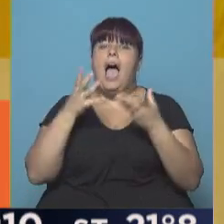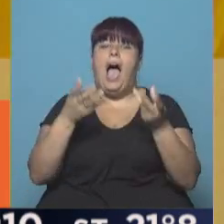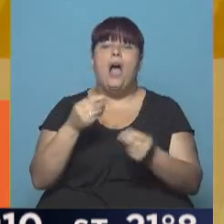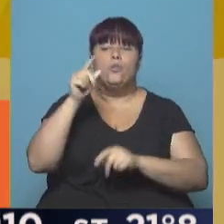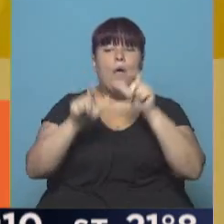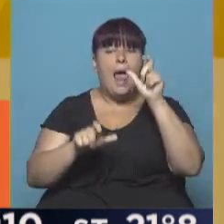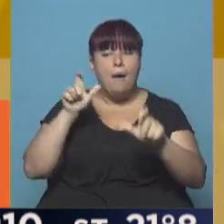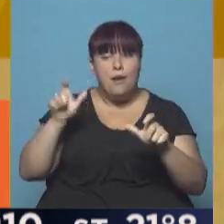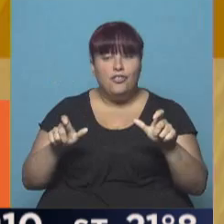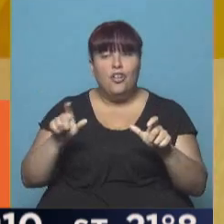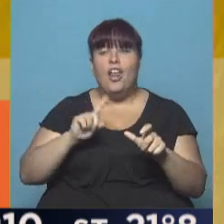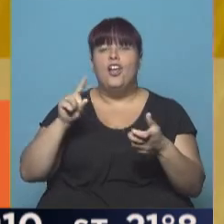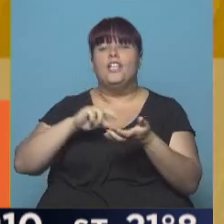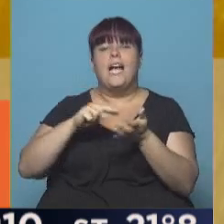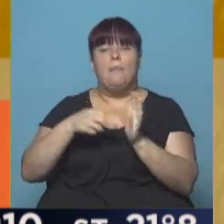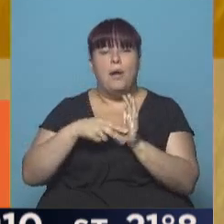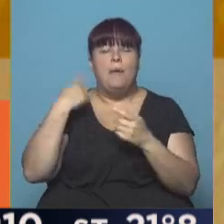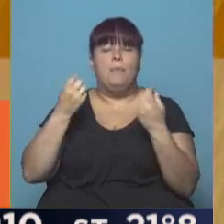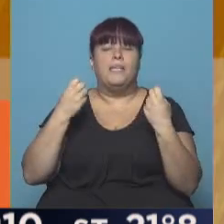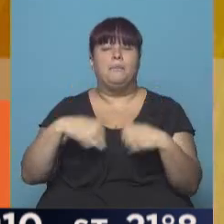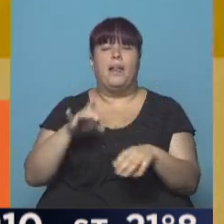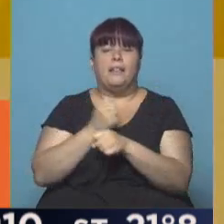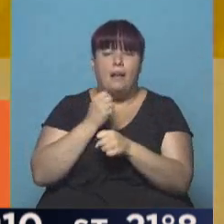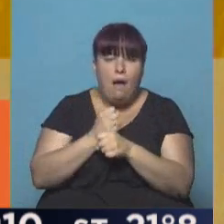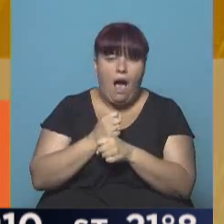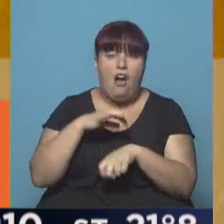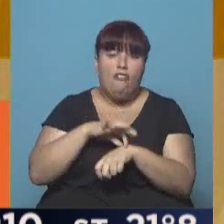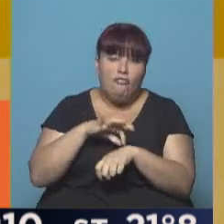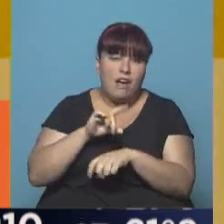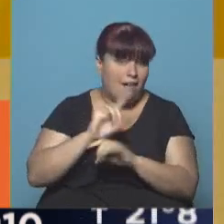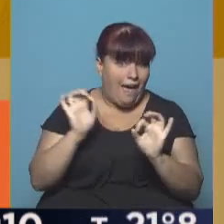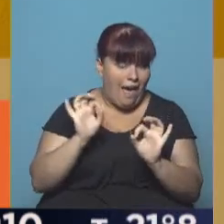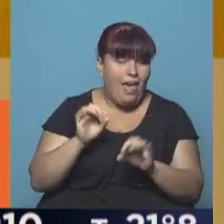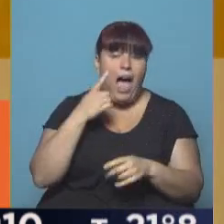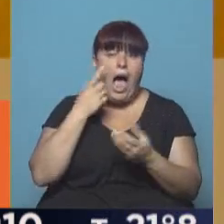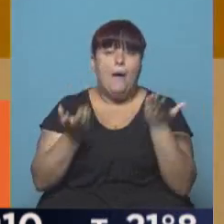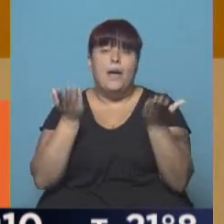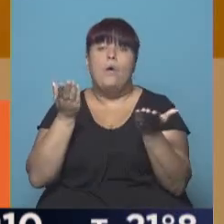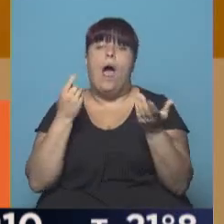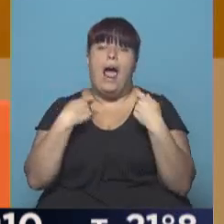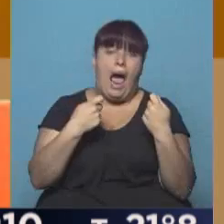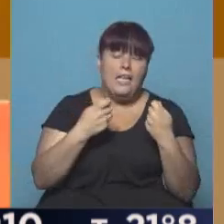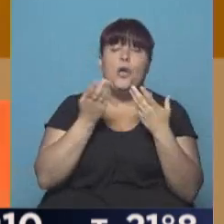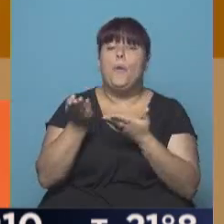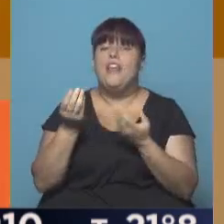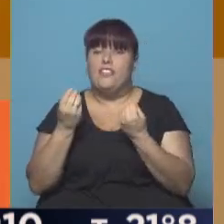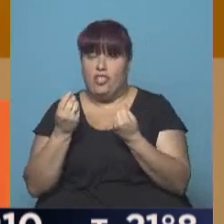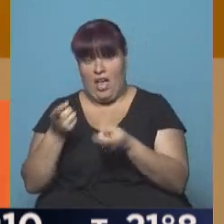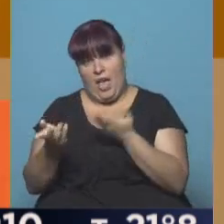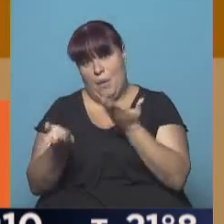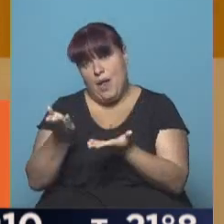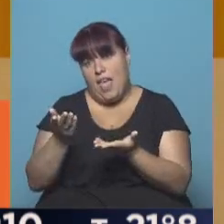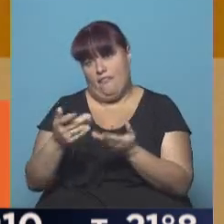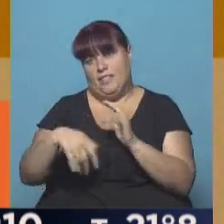paciente no tenga complicaciones que le hagan perder días de trabajo hay que hay que ver costo beneficio el beneficio totalmente